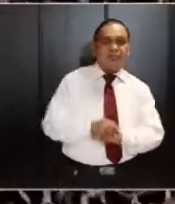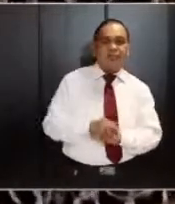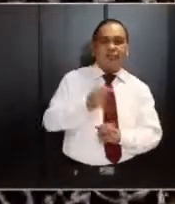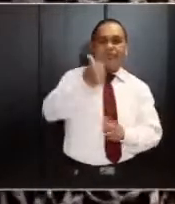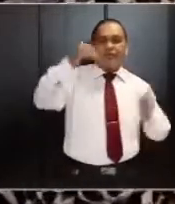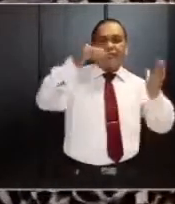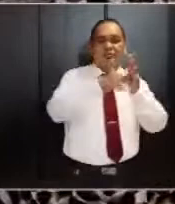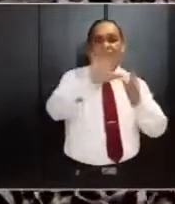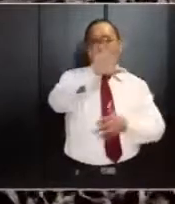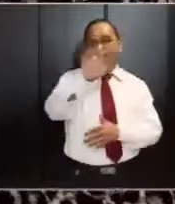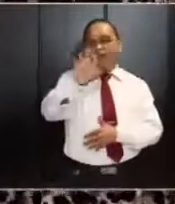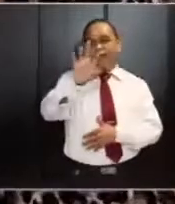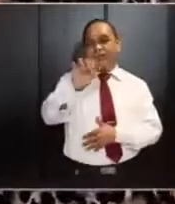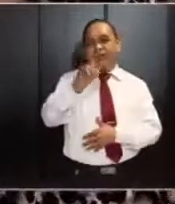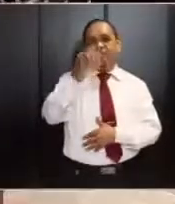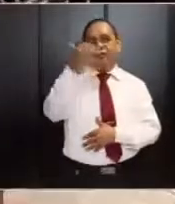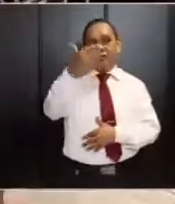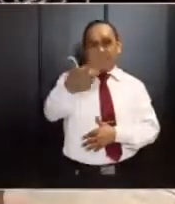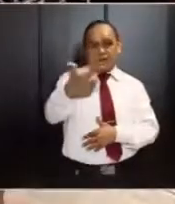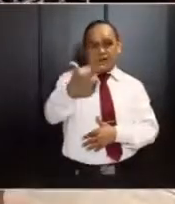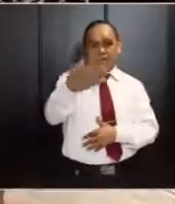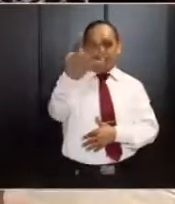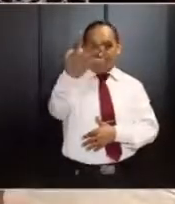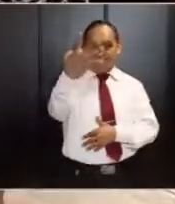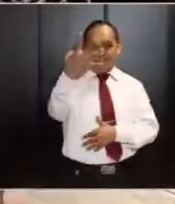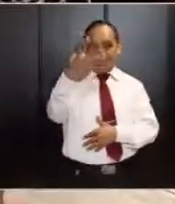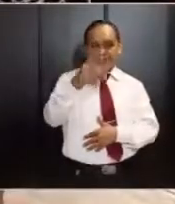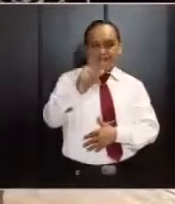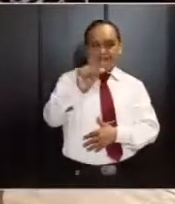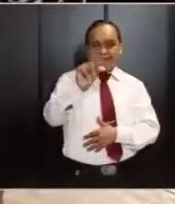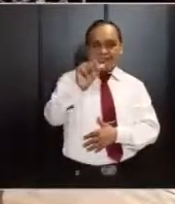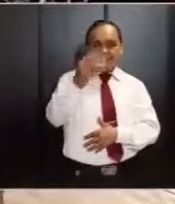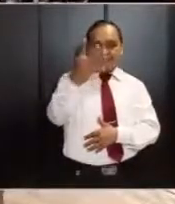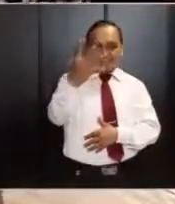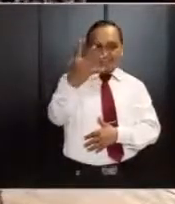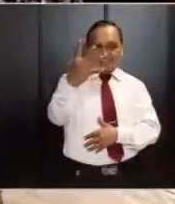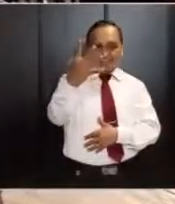6574. Eso, muy bien. Pues ya le gustó.